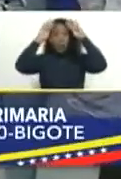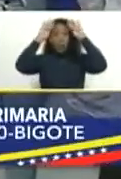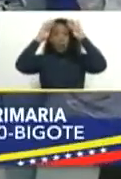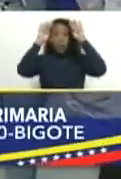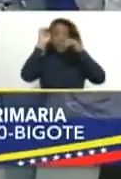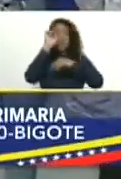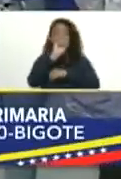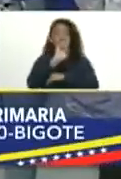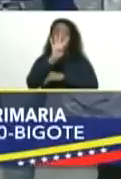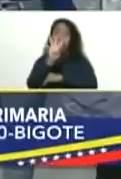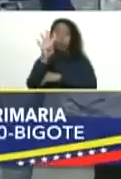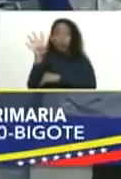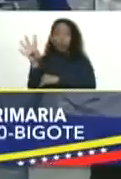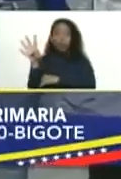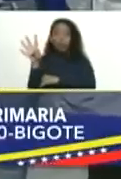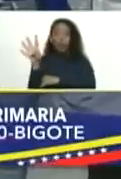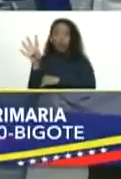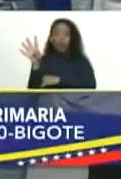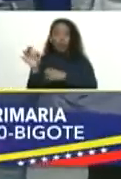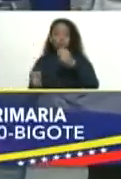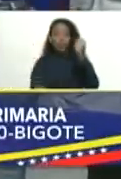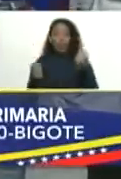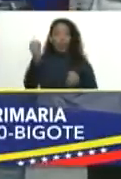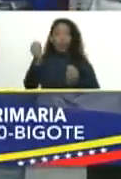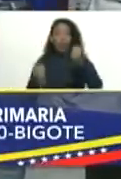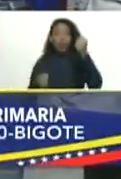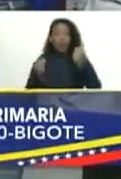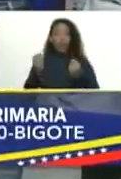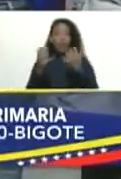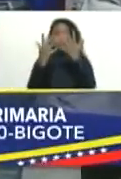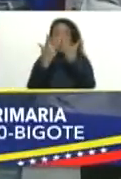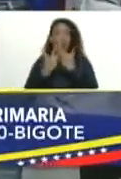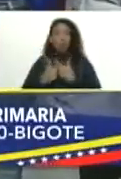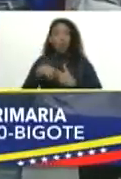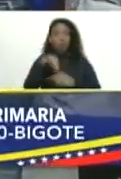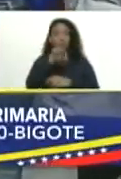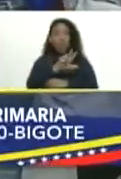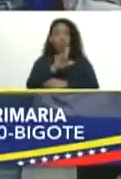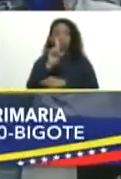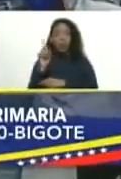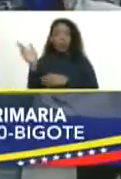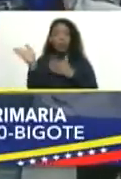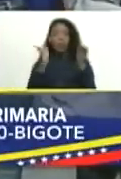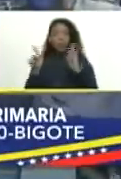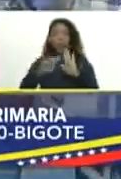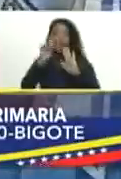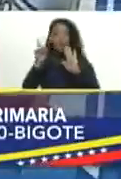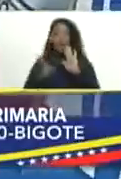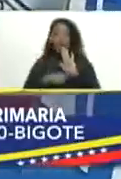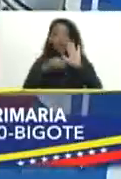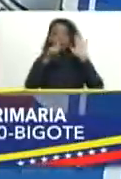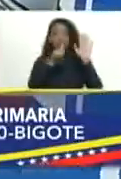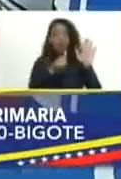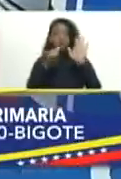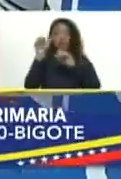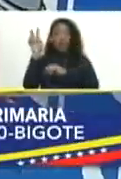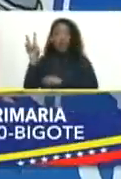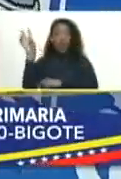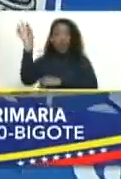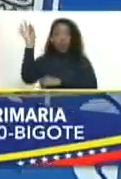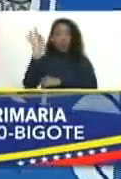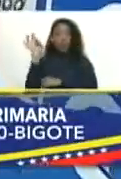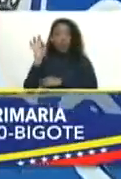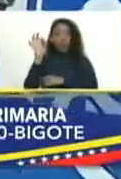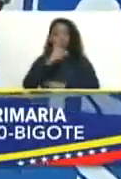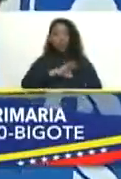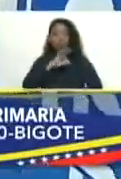paramédicos, 144 choferes, 116 administrativos, 31 servicios generales y 62 promotores sociales, para un total